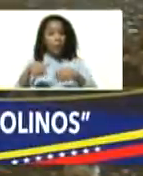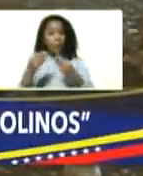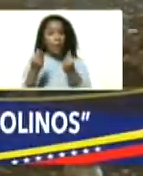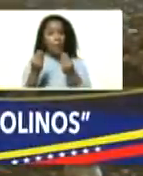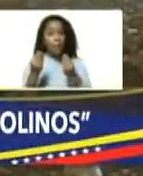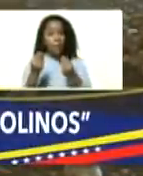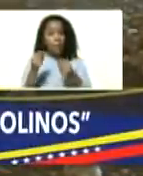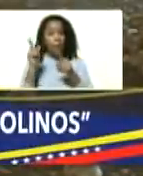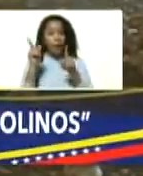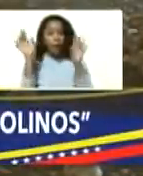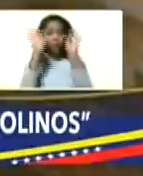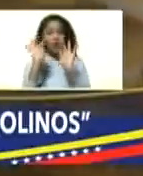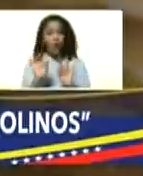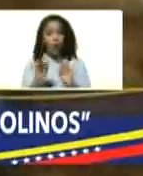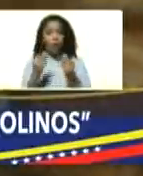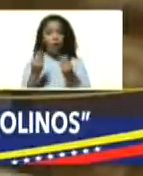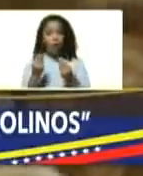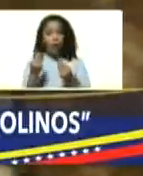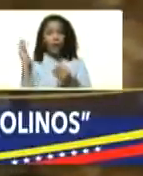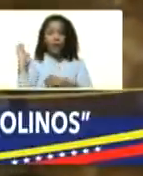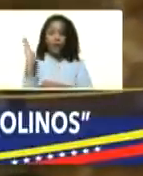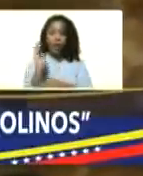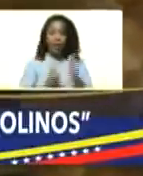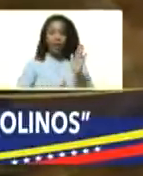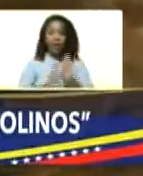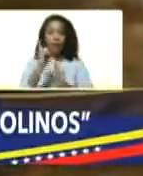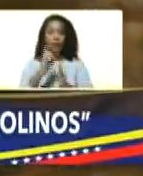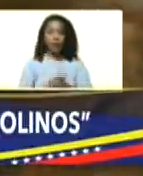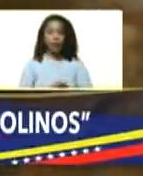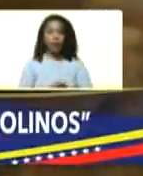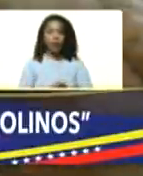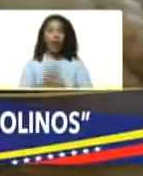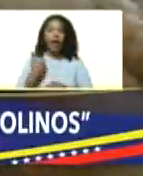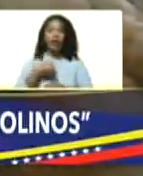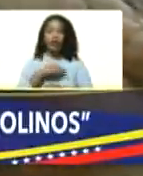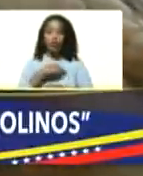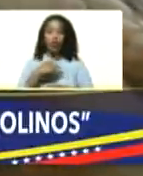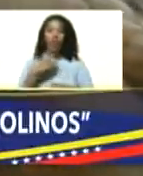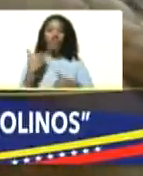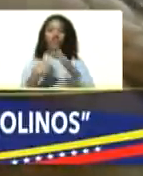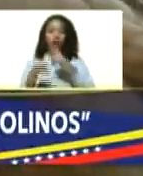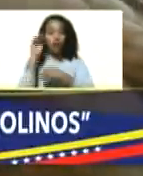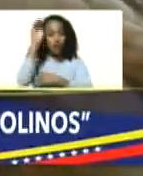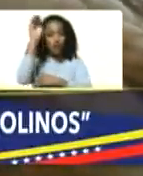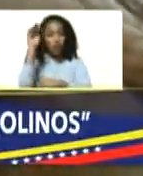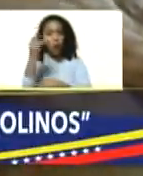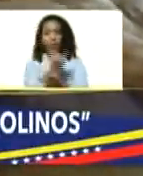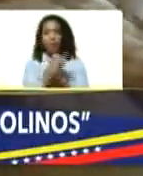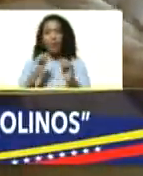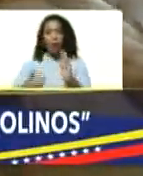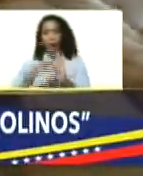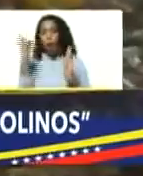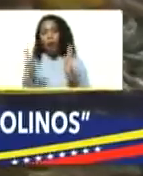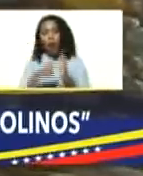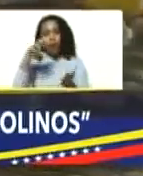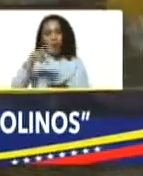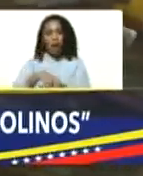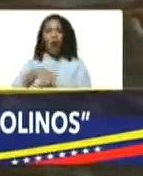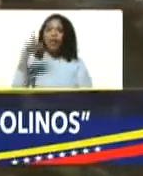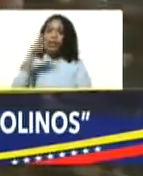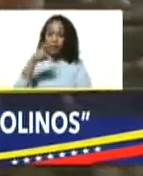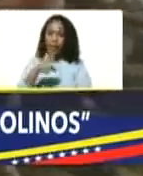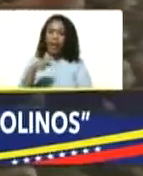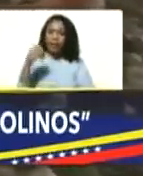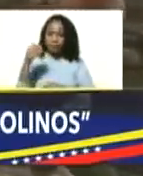este esquema económico que se viene desarrollando es lo que nos va a dar la independencia absoluta de un estado que se lo merece